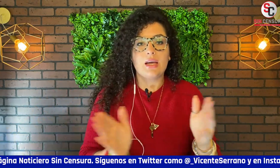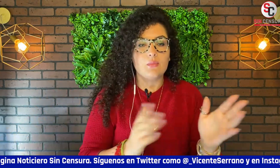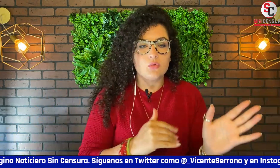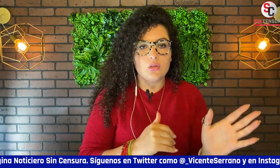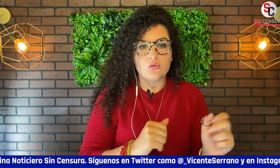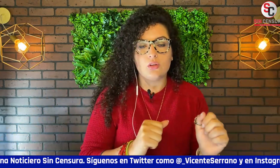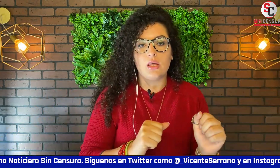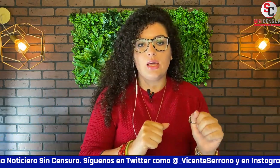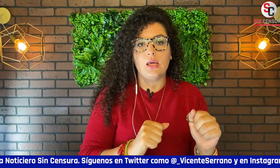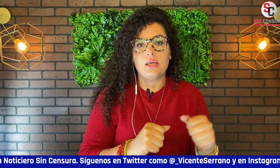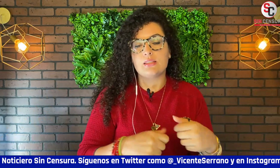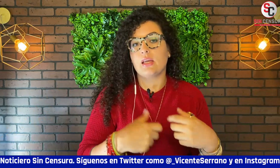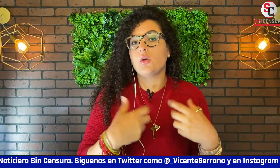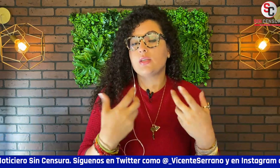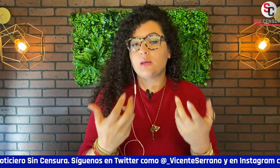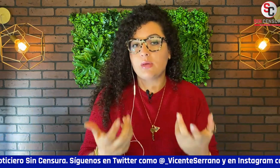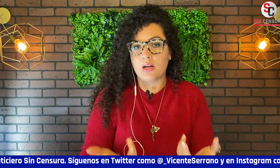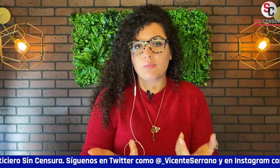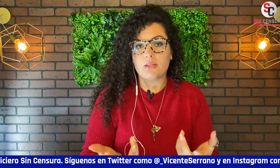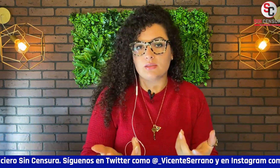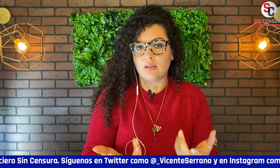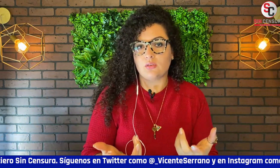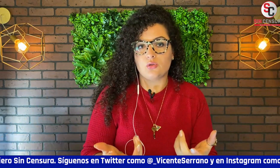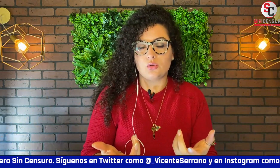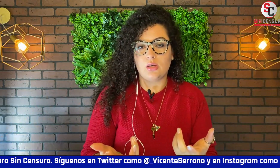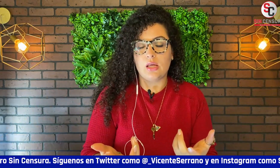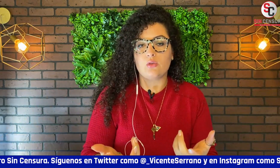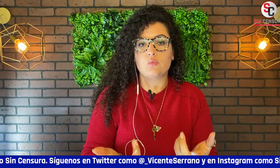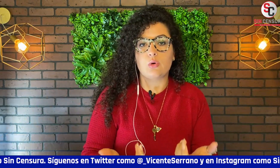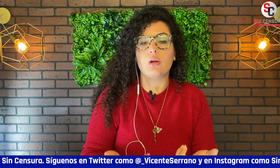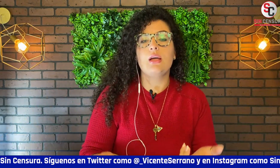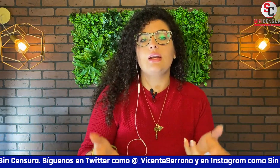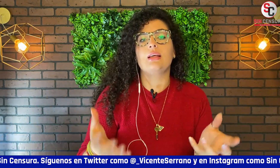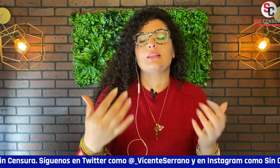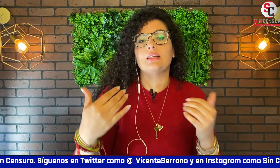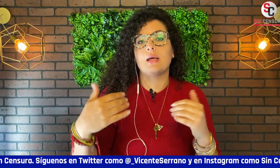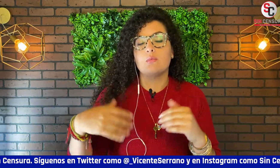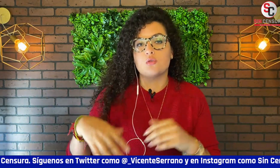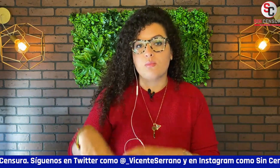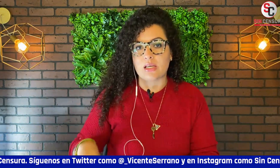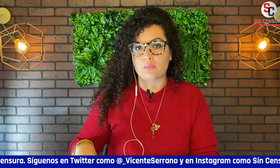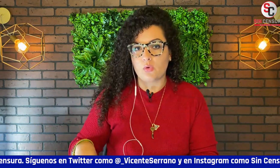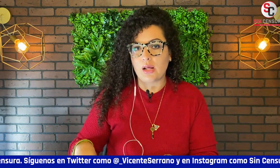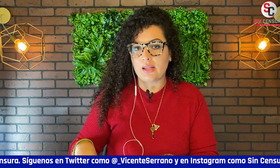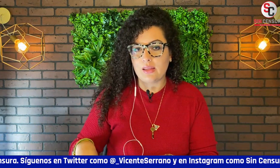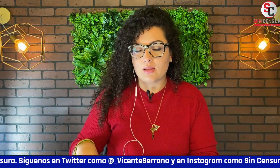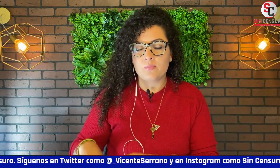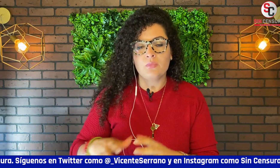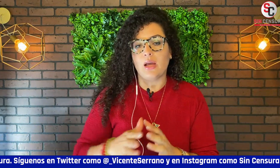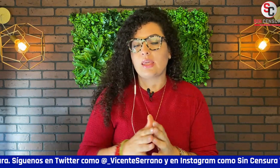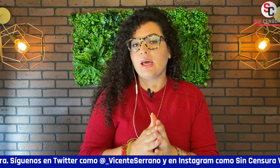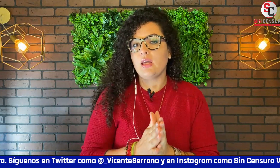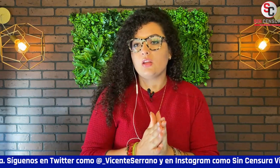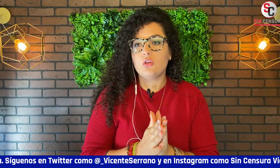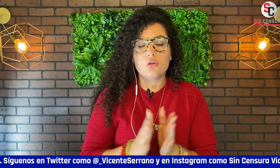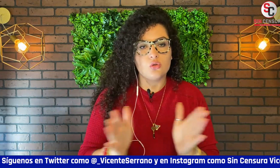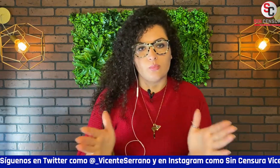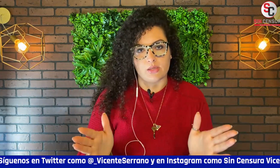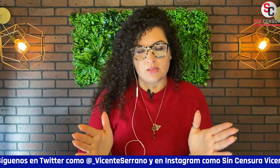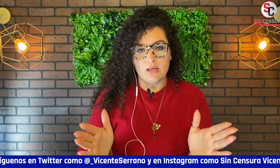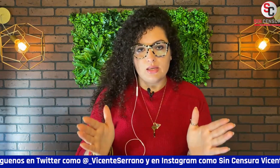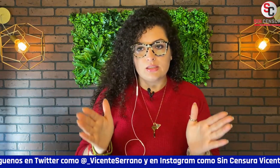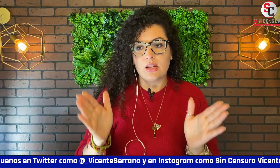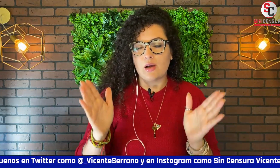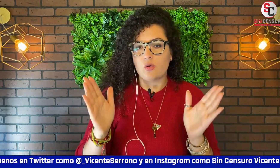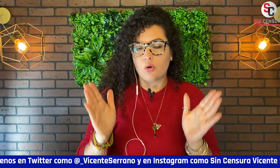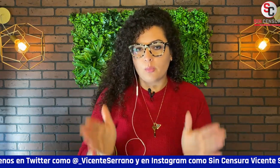ya dejamos eso de es que no están bien representados los ciudadanos por necesitamos más pluralidad. Aquí hay dos